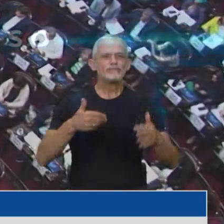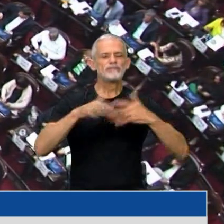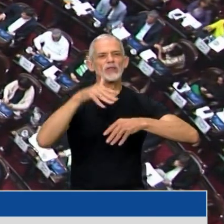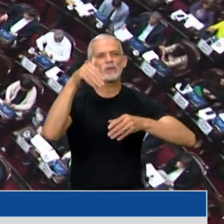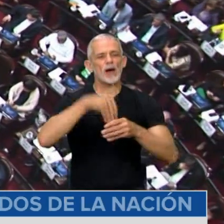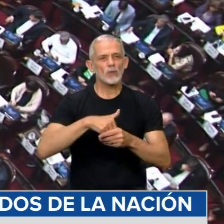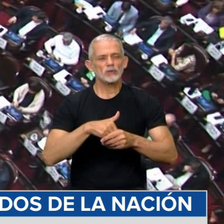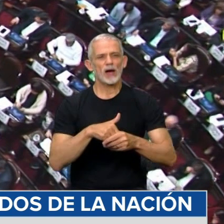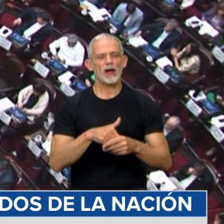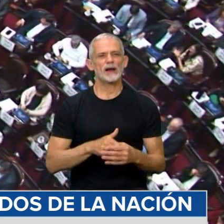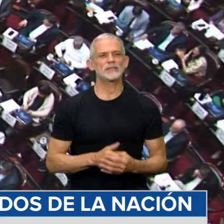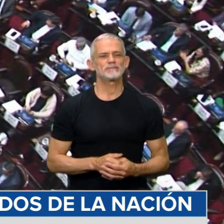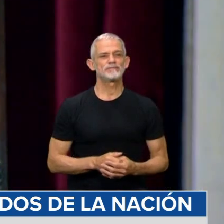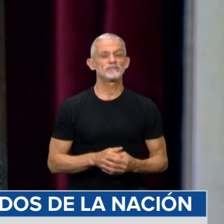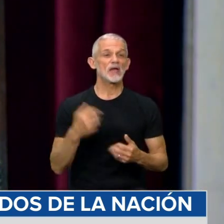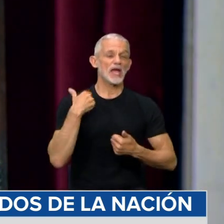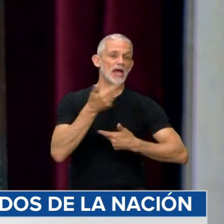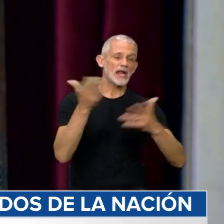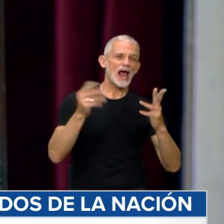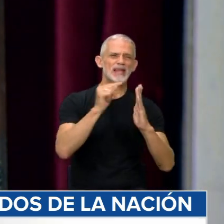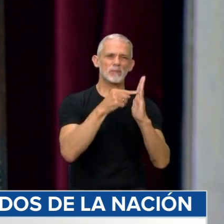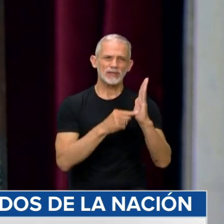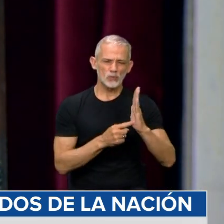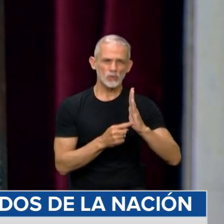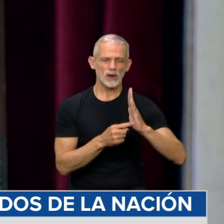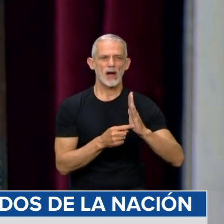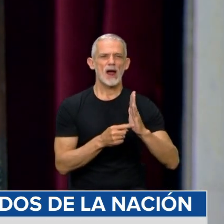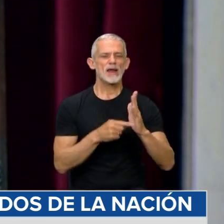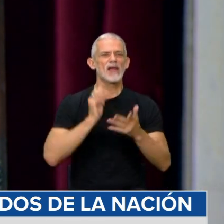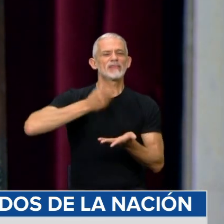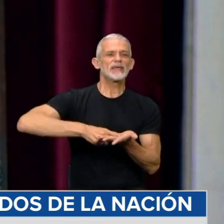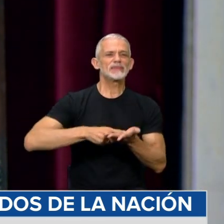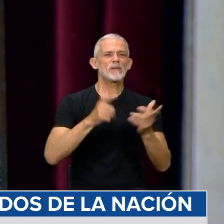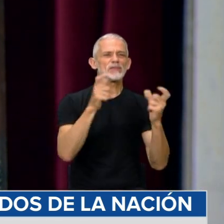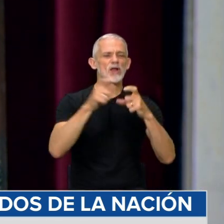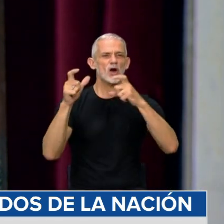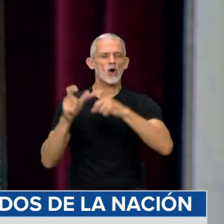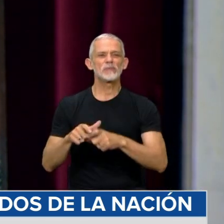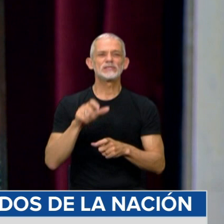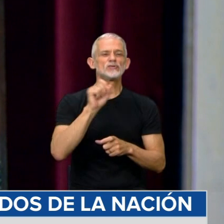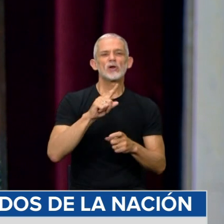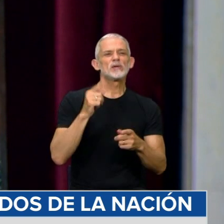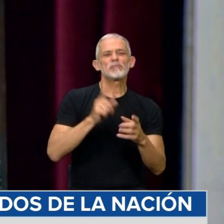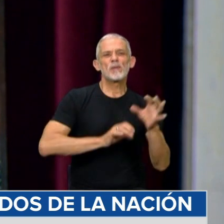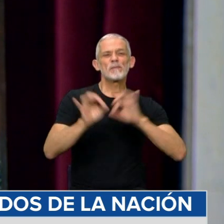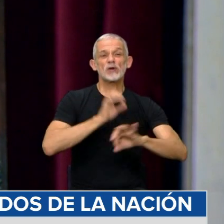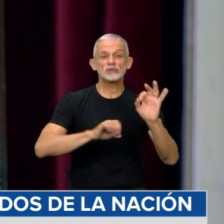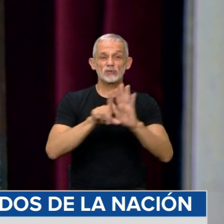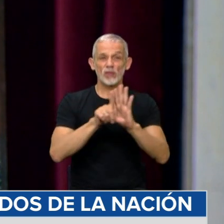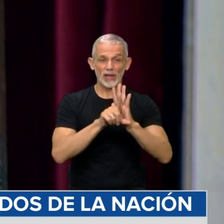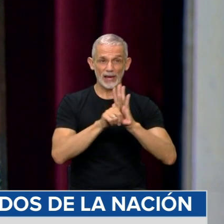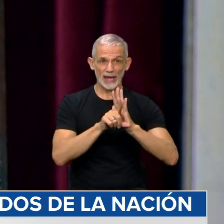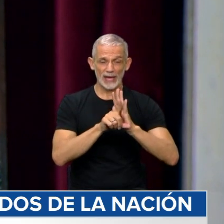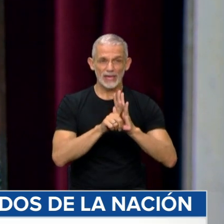votar en general y en particular el dictamen de las comisiones recaído en el proyecto de